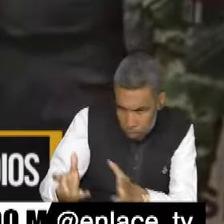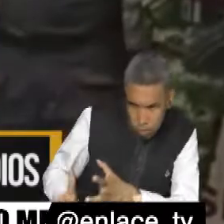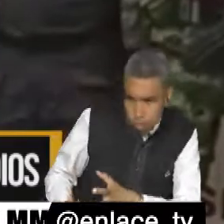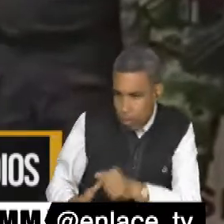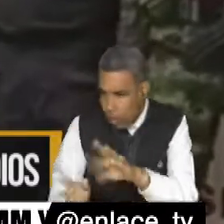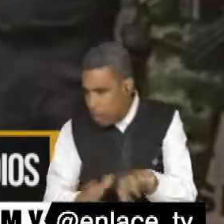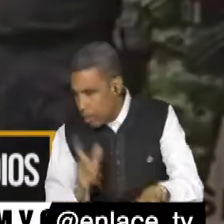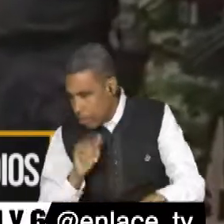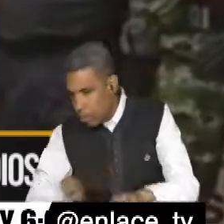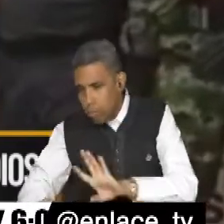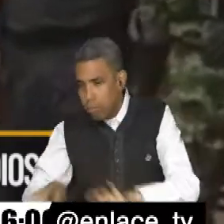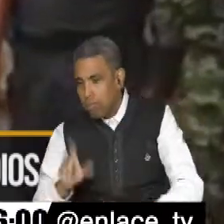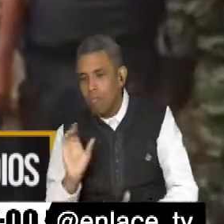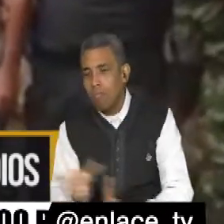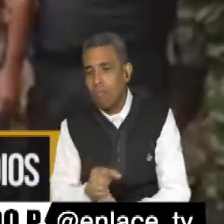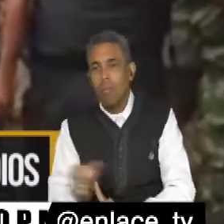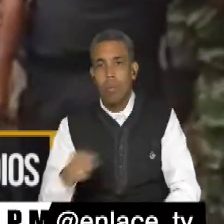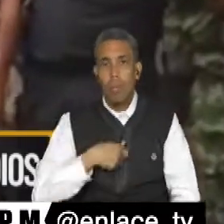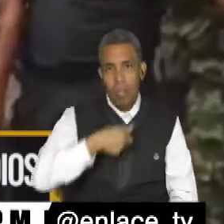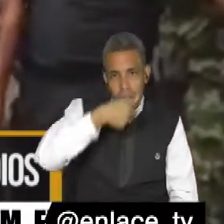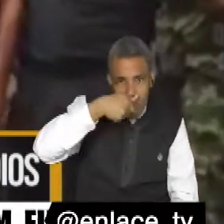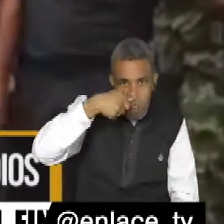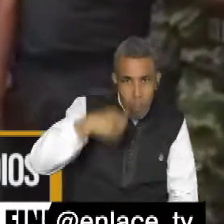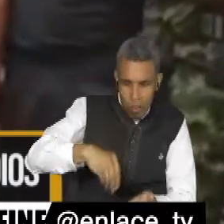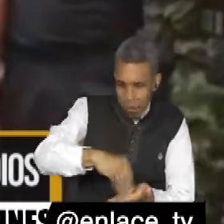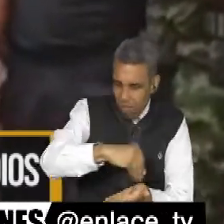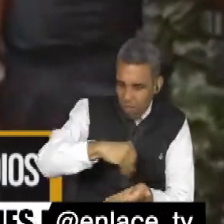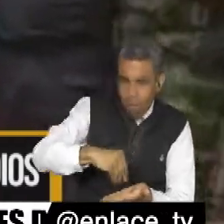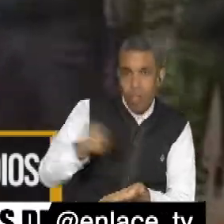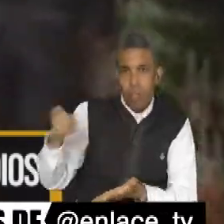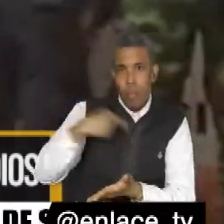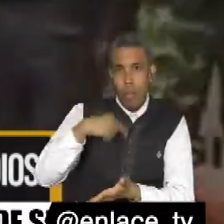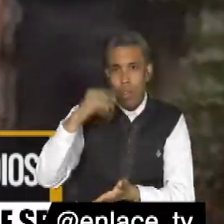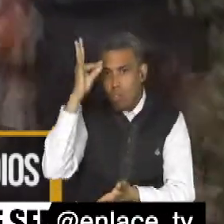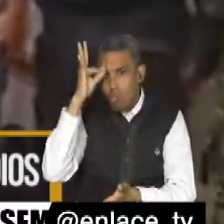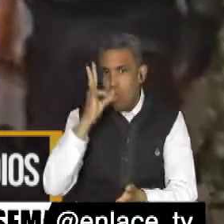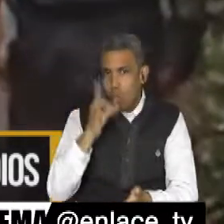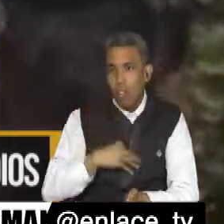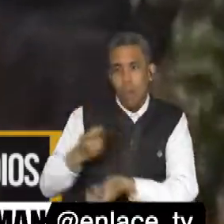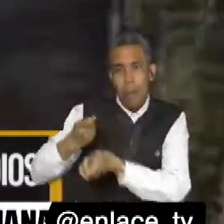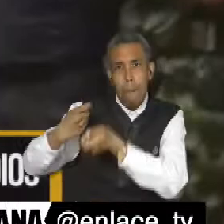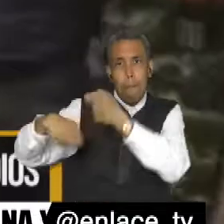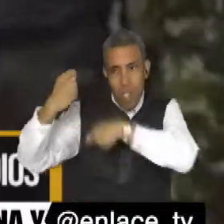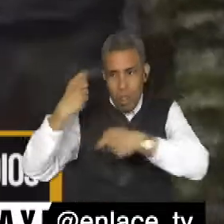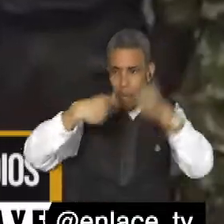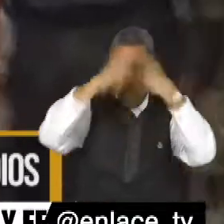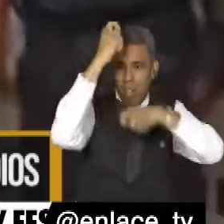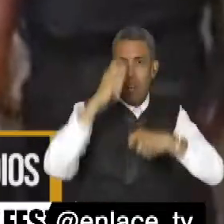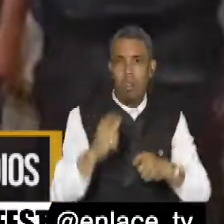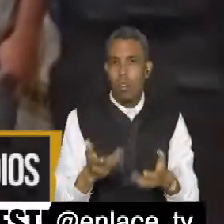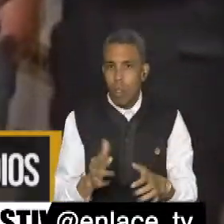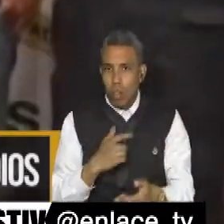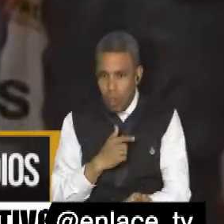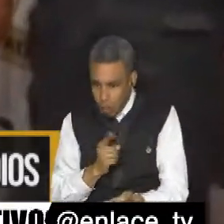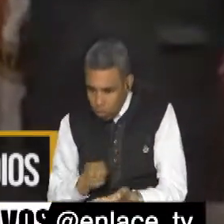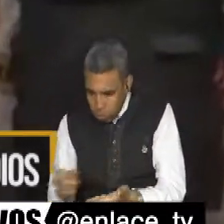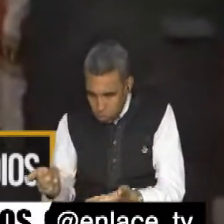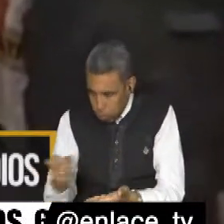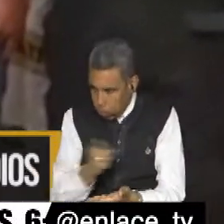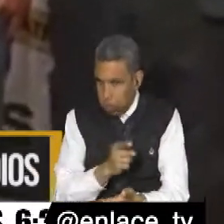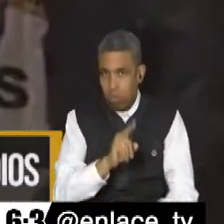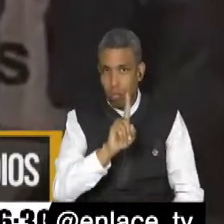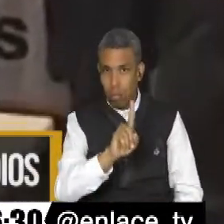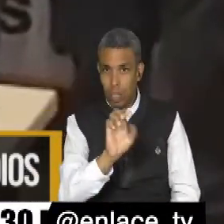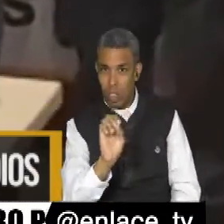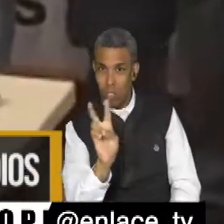30 y una mujer de 33 años de edad. Y sobre la cantidad de estupefacientes incautados se dijo que fueron un total de 107 dosis de marihuana, 8